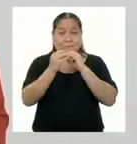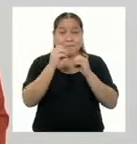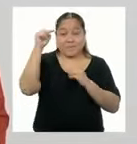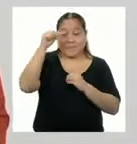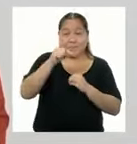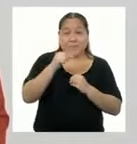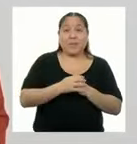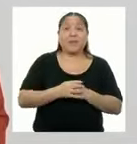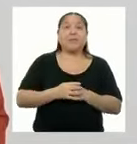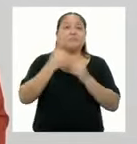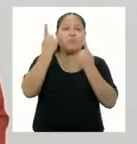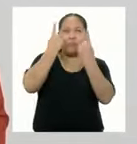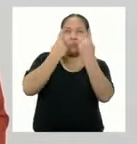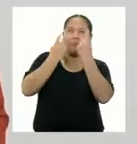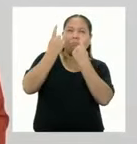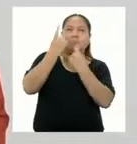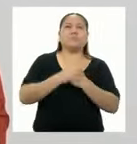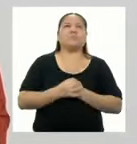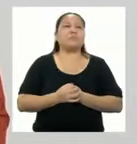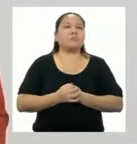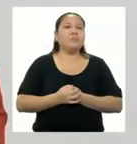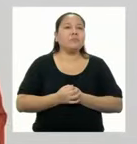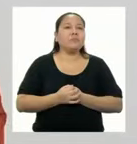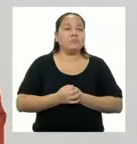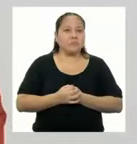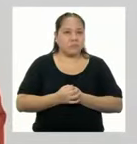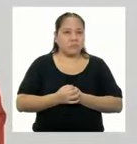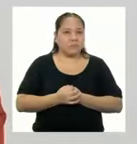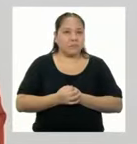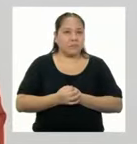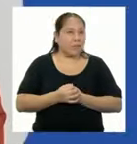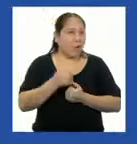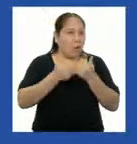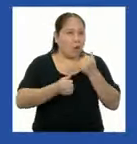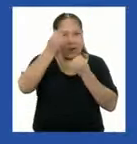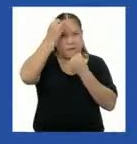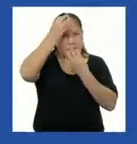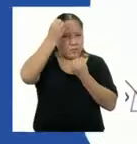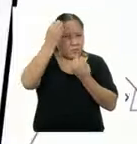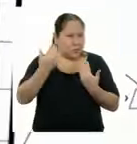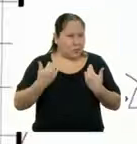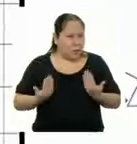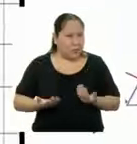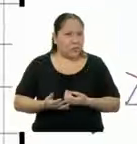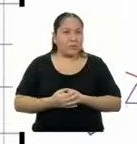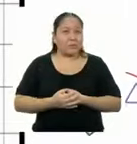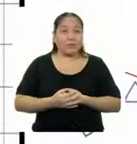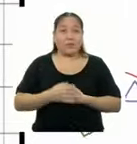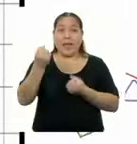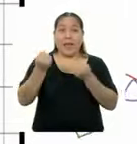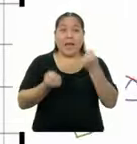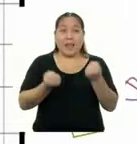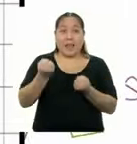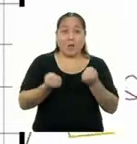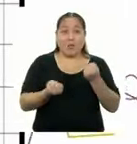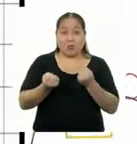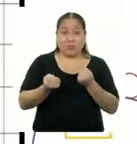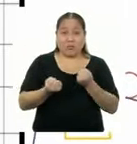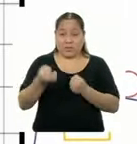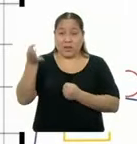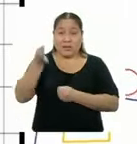situación, nos preguntamos, ¿con qué datos contamos? El auto, el